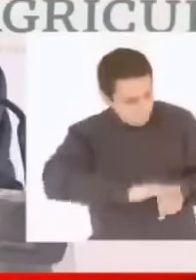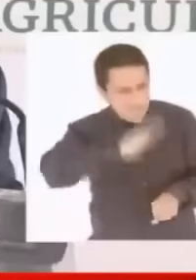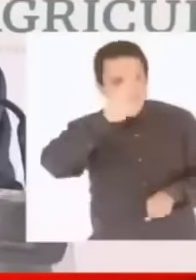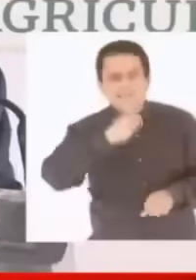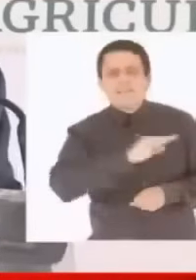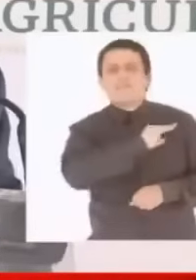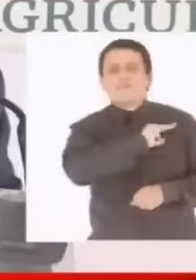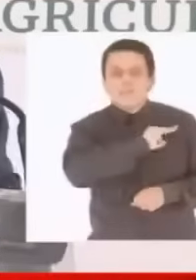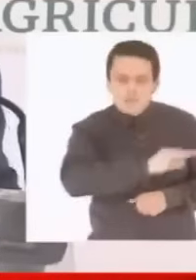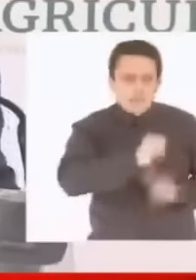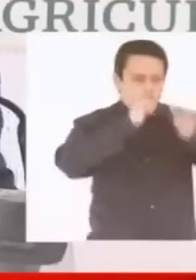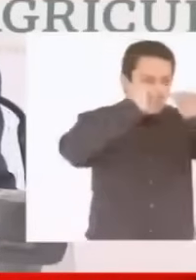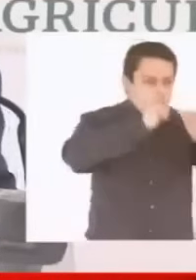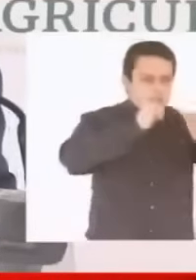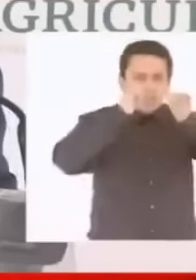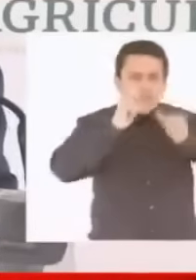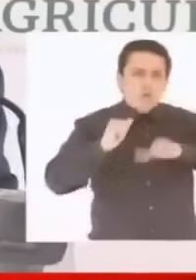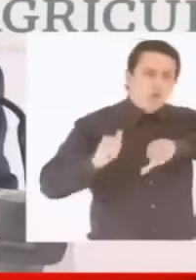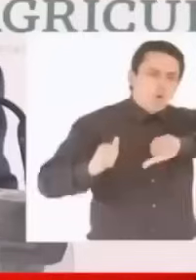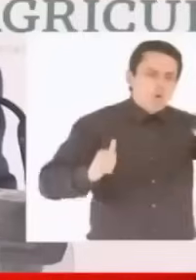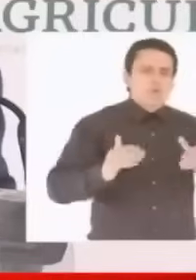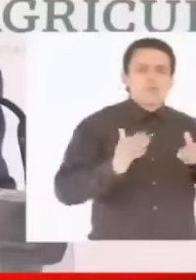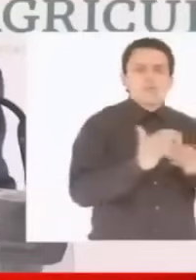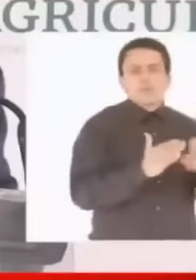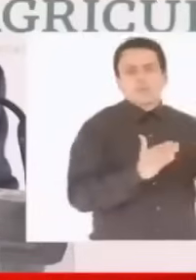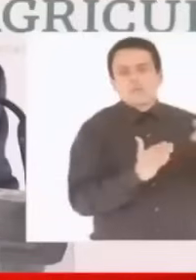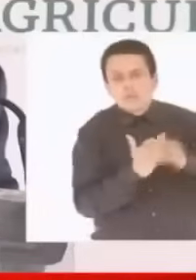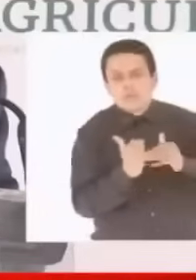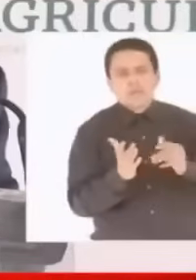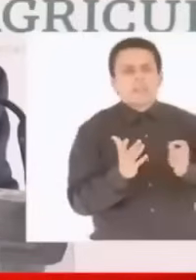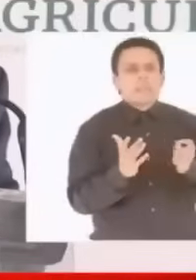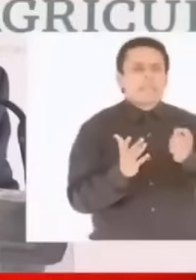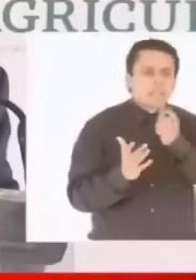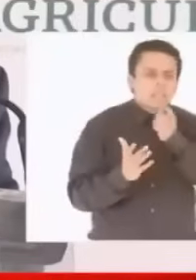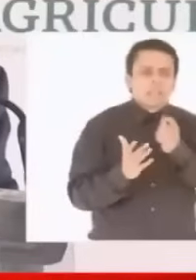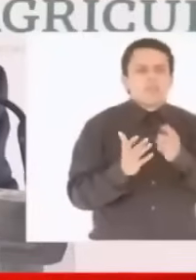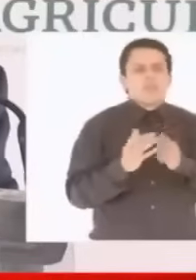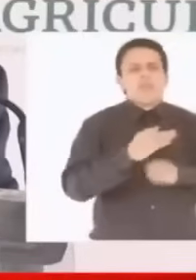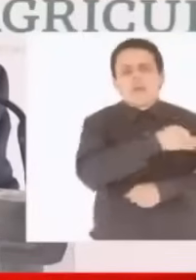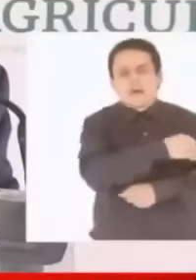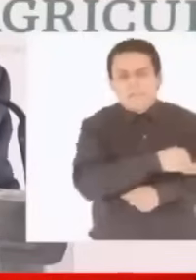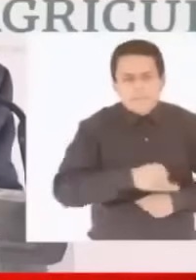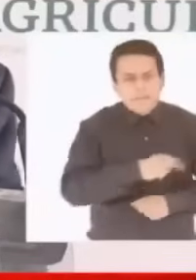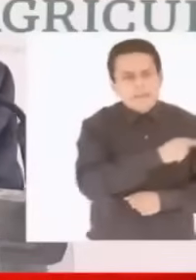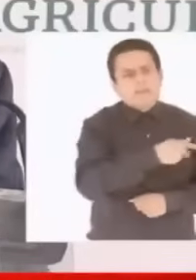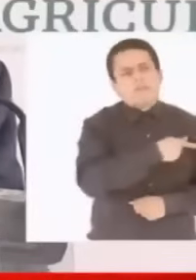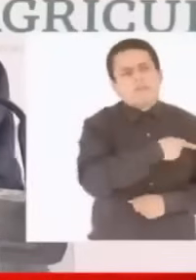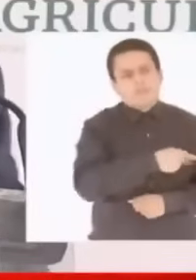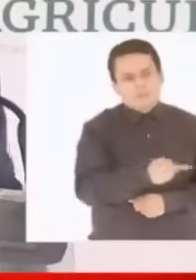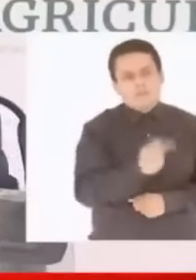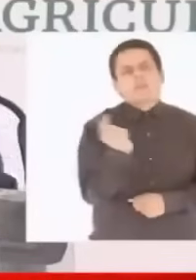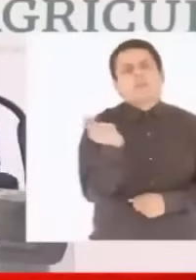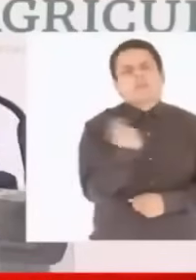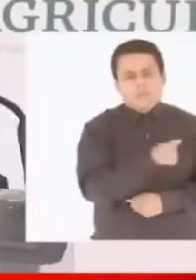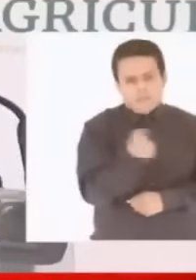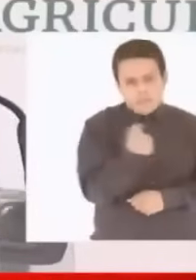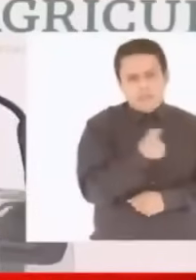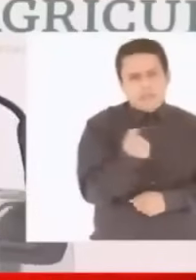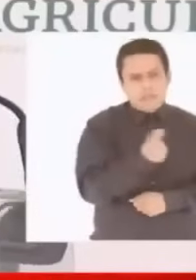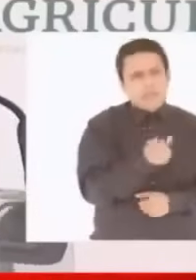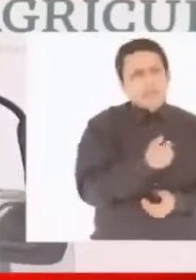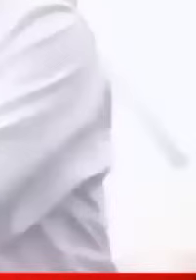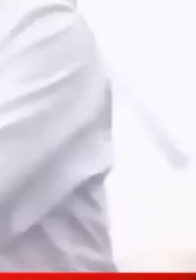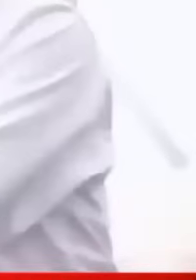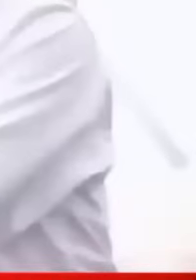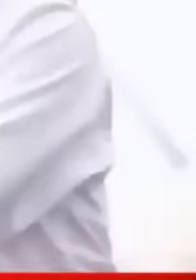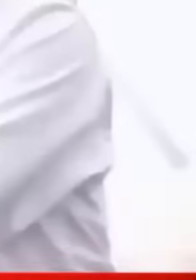por encima de los intereses del pueblo. El presidente López Obrador anunció en el